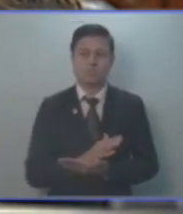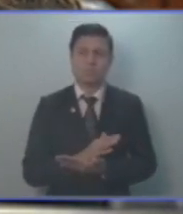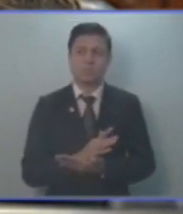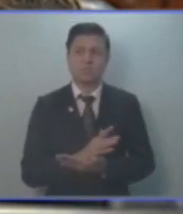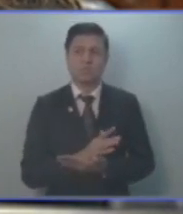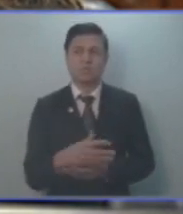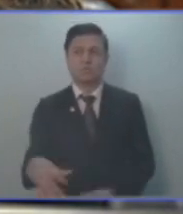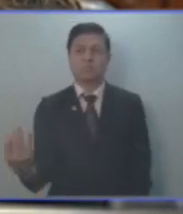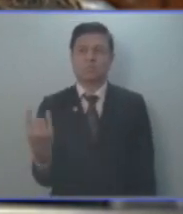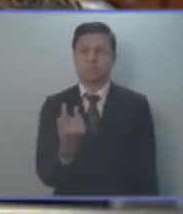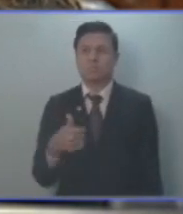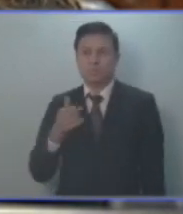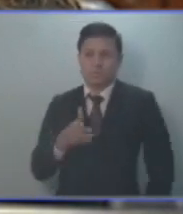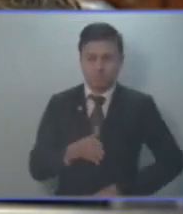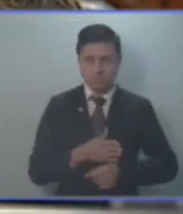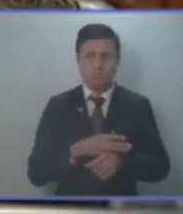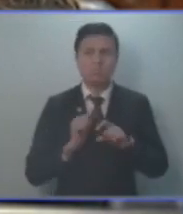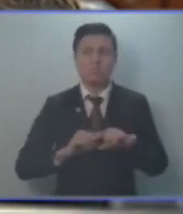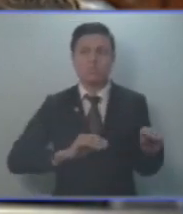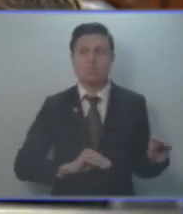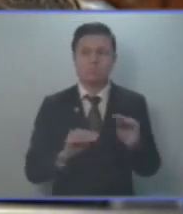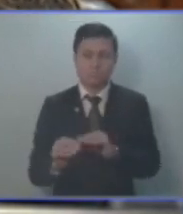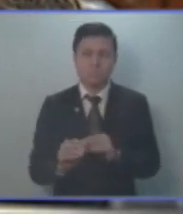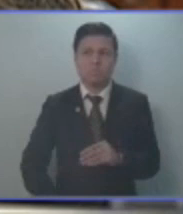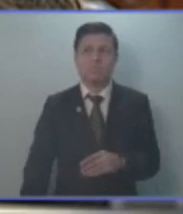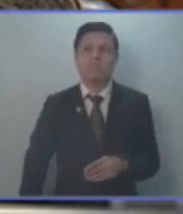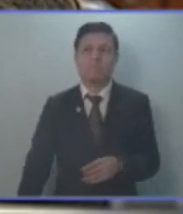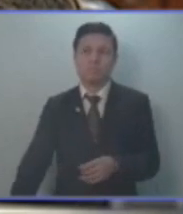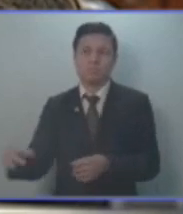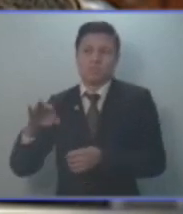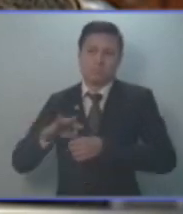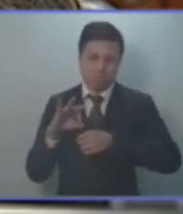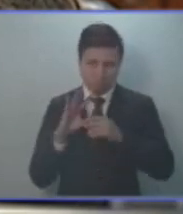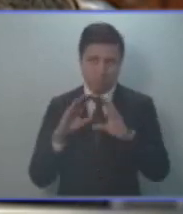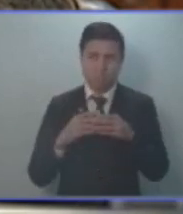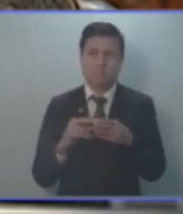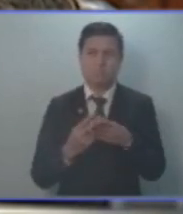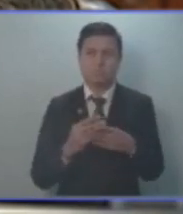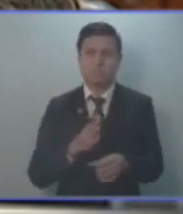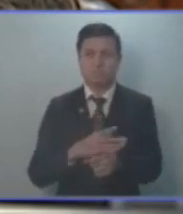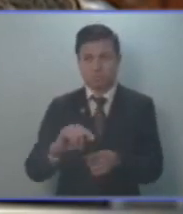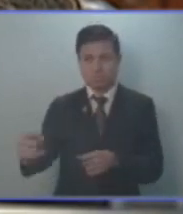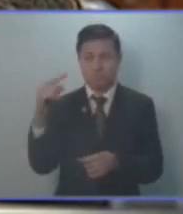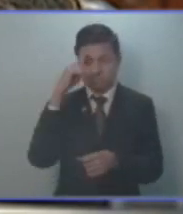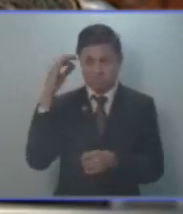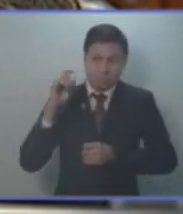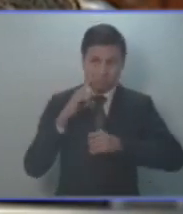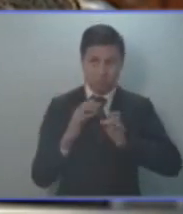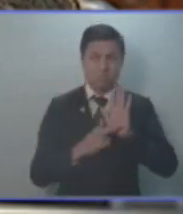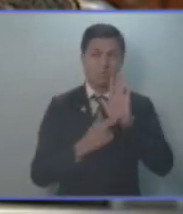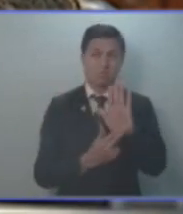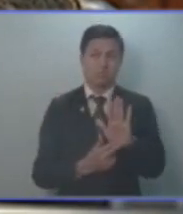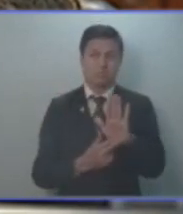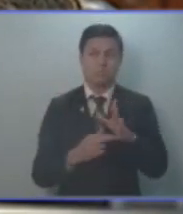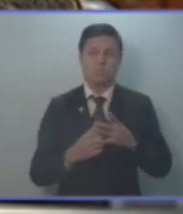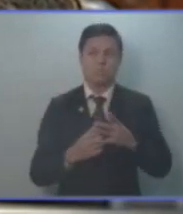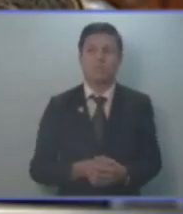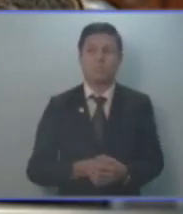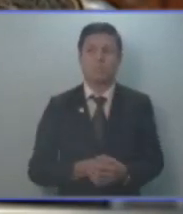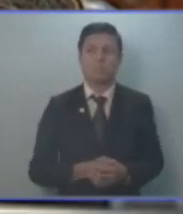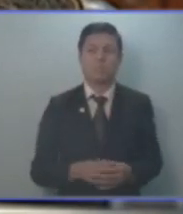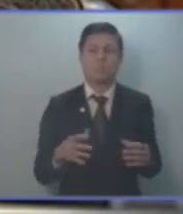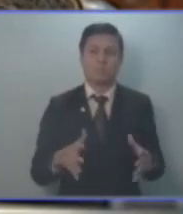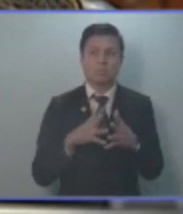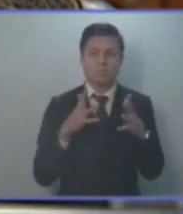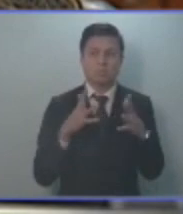anteriores fiscales el voto del grupo parlamentario representa un